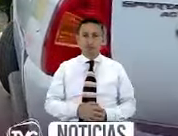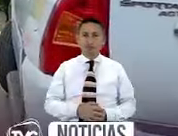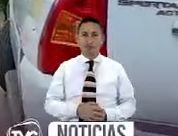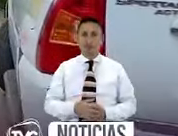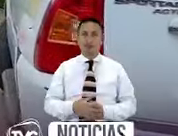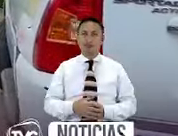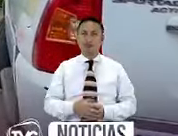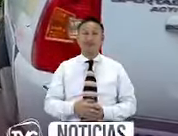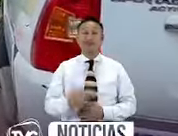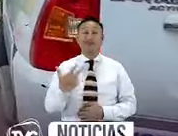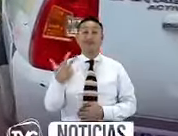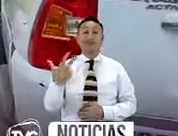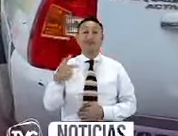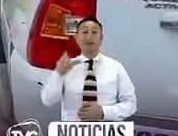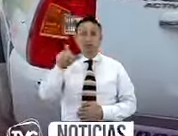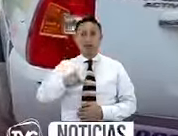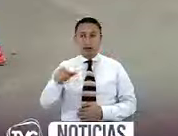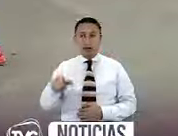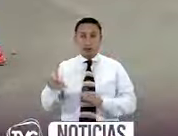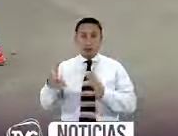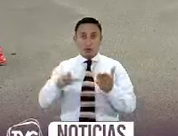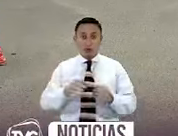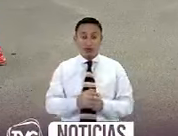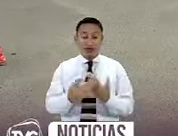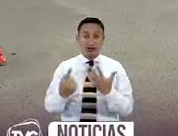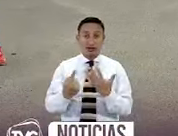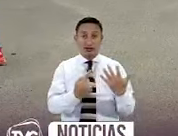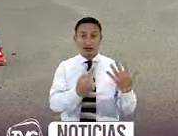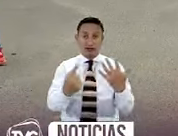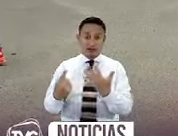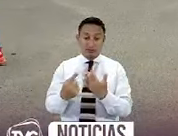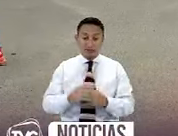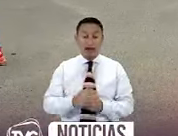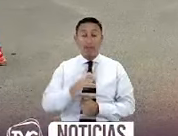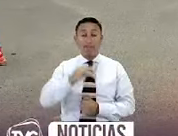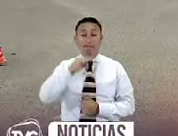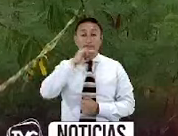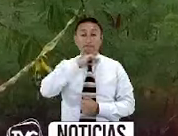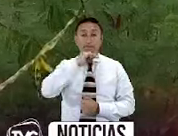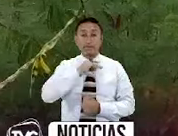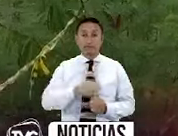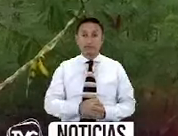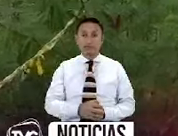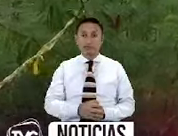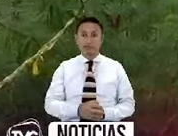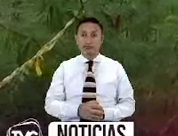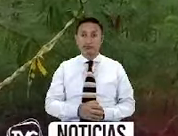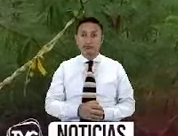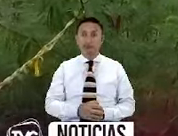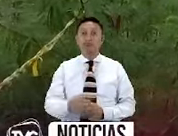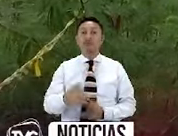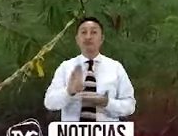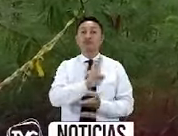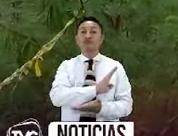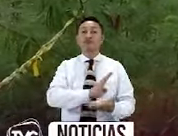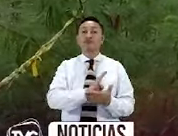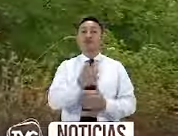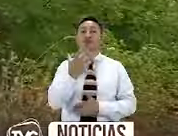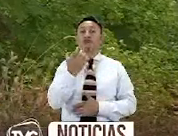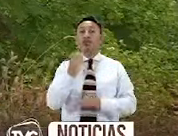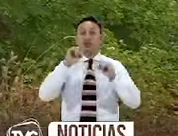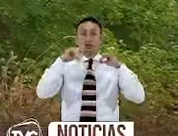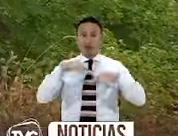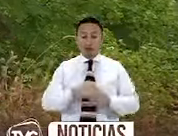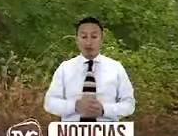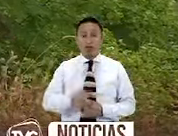3 personas en menos de 6 horas fueron víctimas de ataques violentos en Manta, provincia de Manabí. El primer hecho ocurrió en el barrio 15 de septiembre. Sicarios